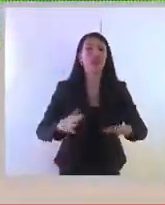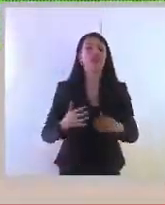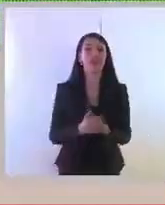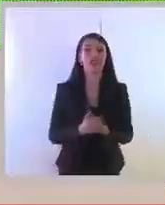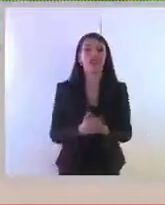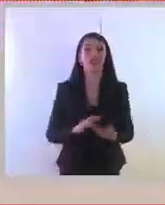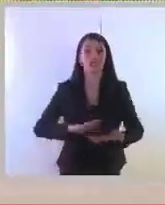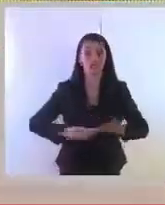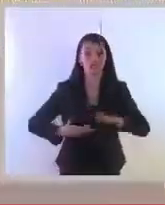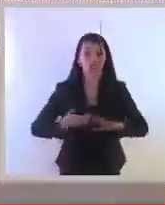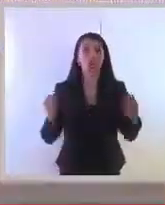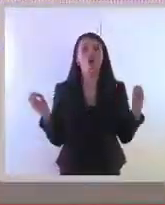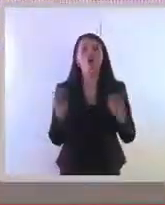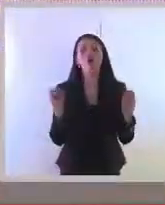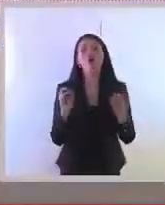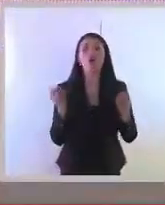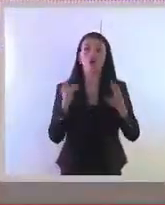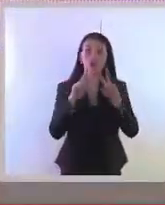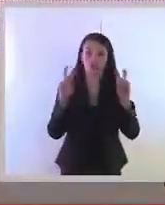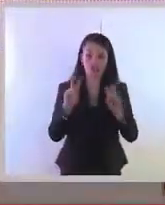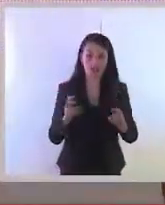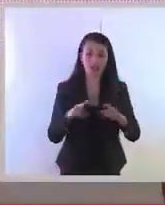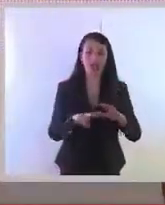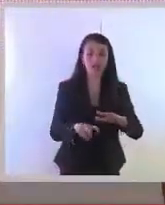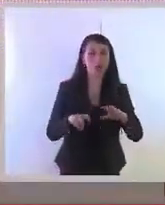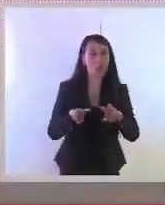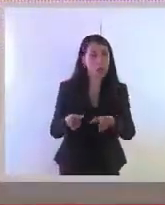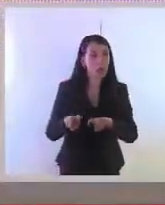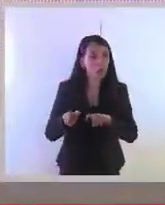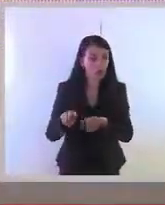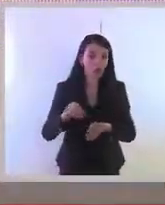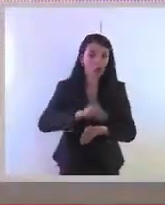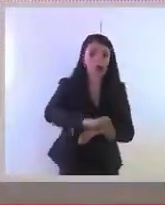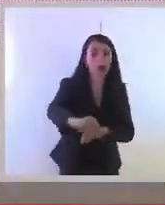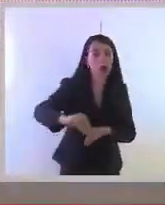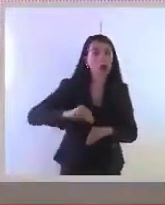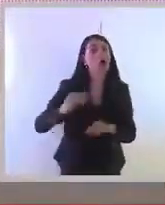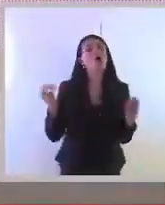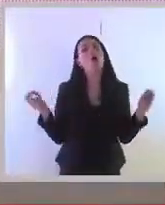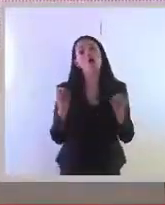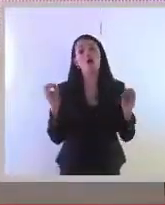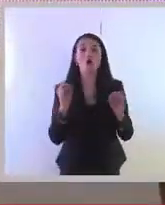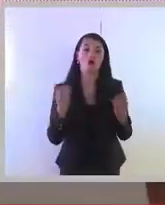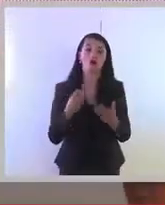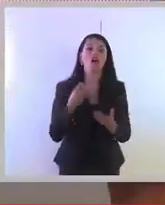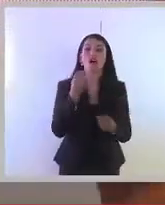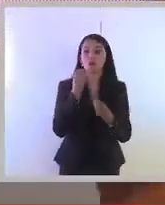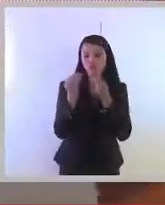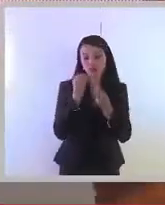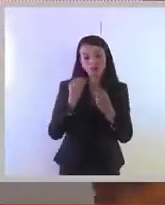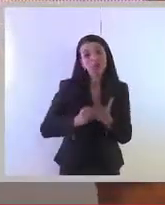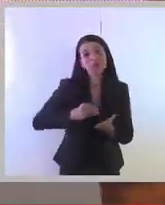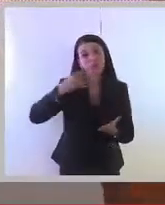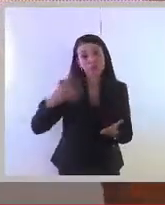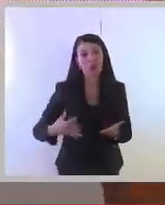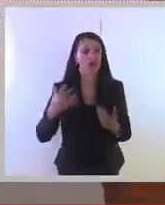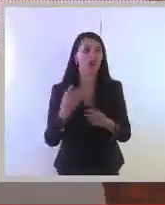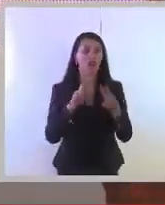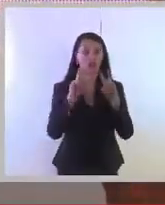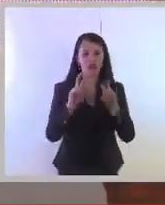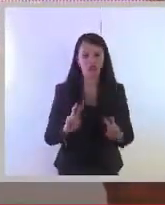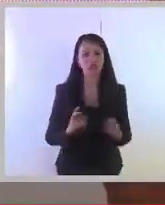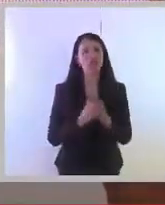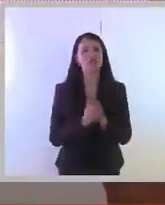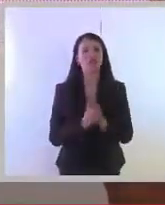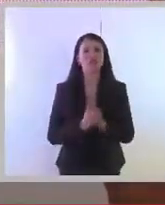son temas de productores, o son temas de carestía de los alimentos, ¿cierto? ¿Qué más?